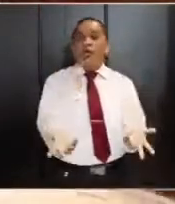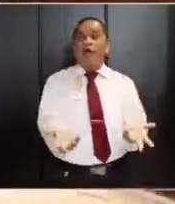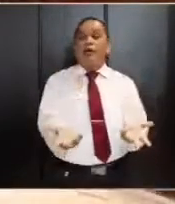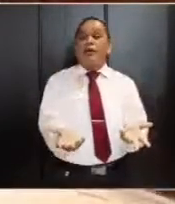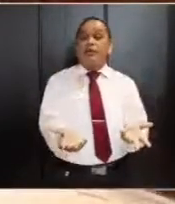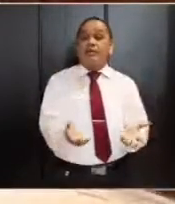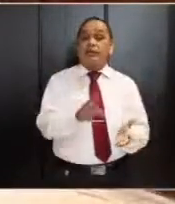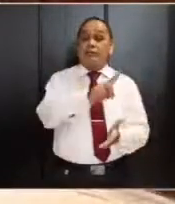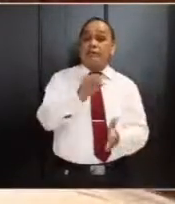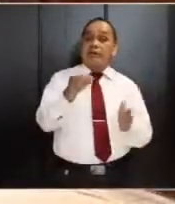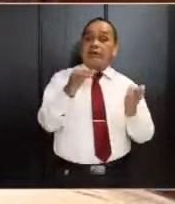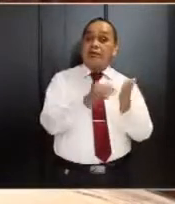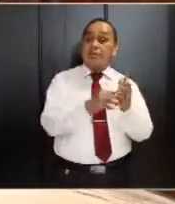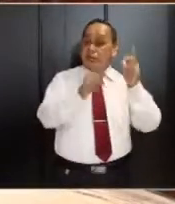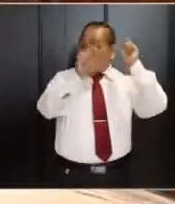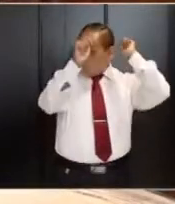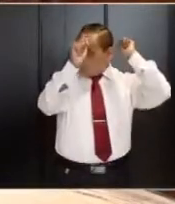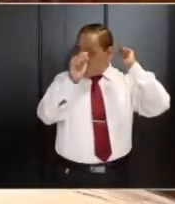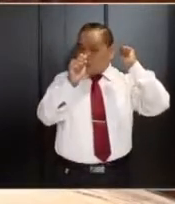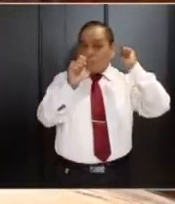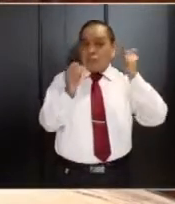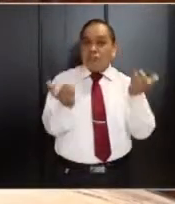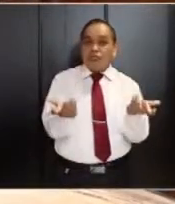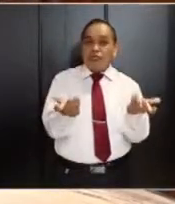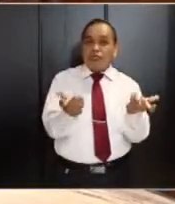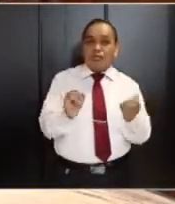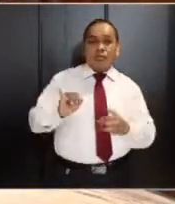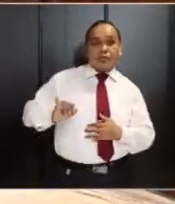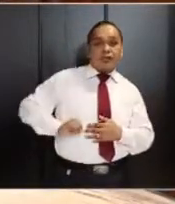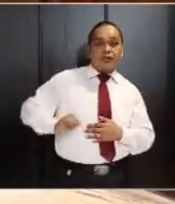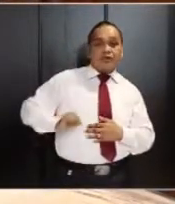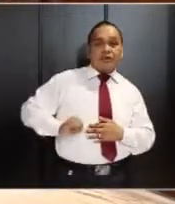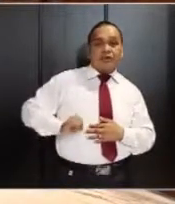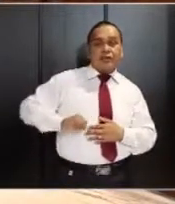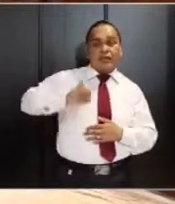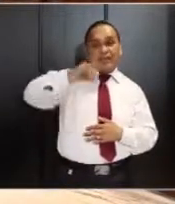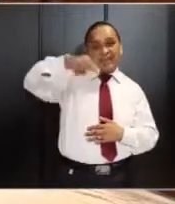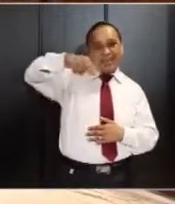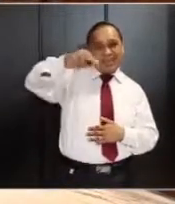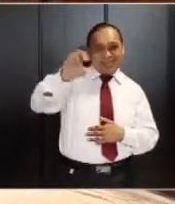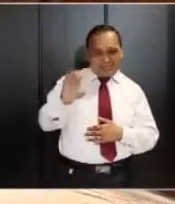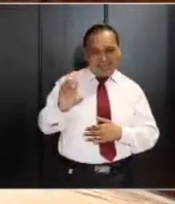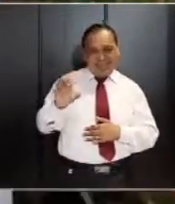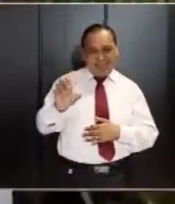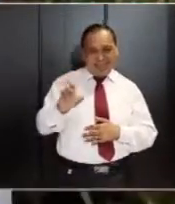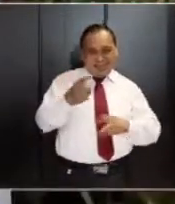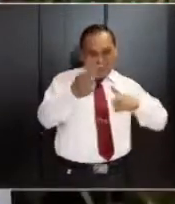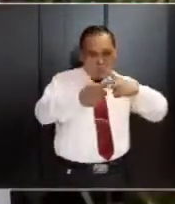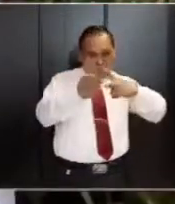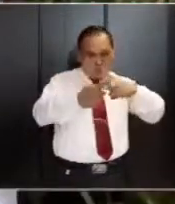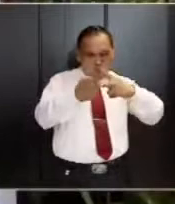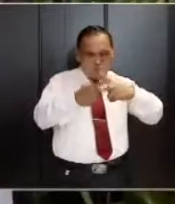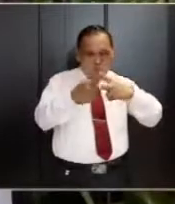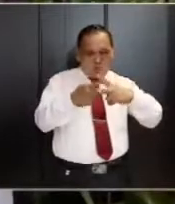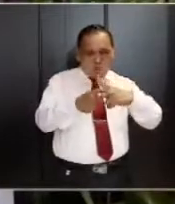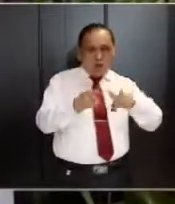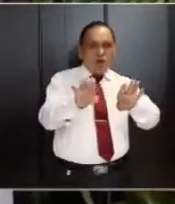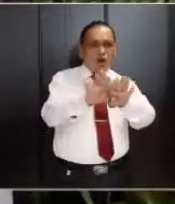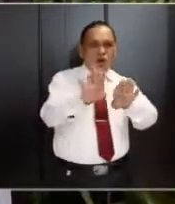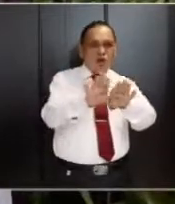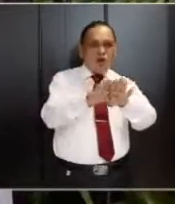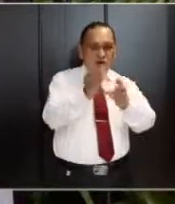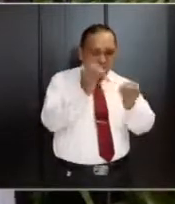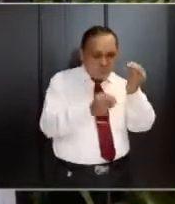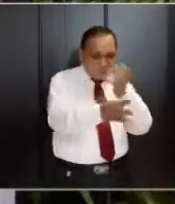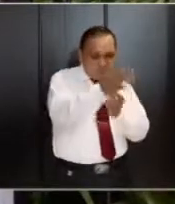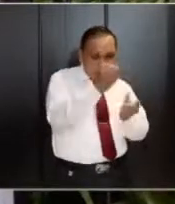qué le daría, qué haría este señor. No, y lo interesante sería saber si el INE los contabilizó, porque invariablemente son cuestiones que están entrando por otra cuestión.